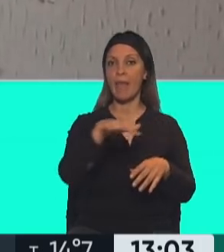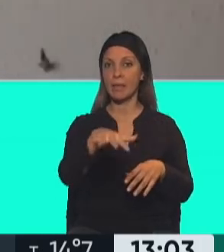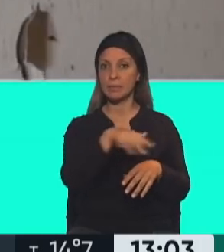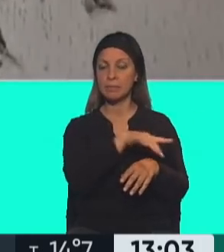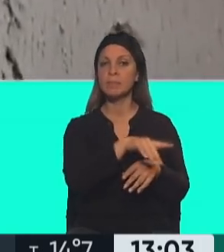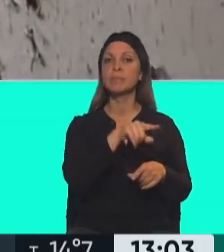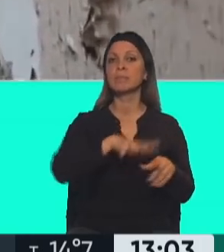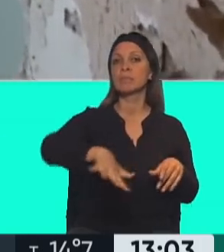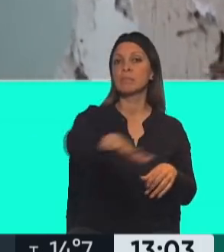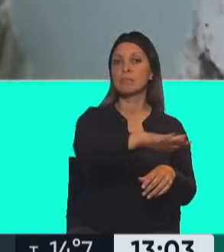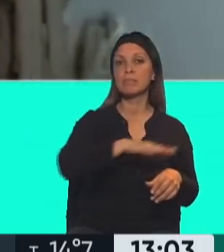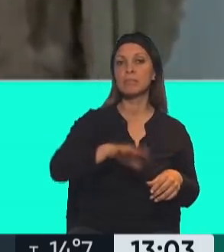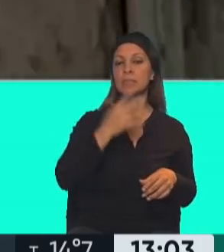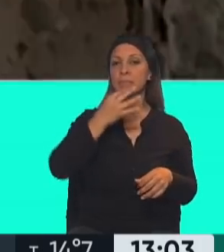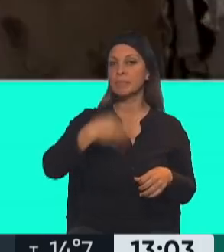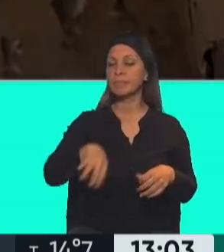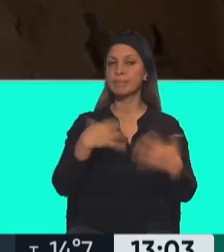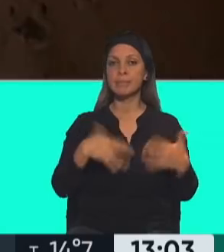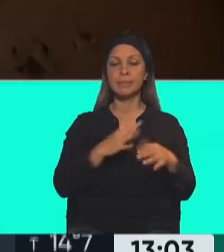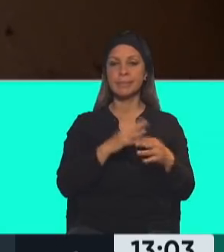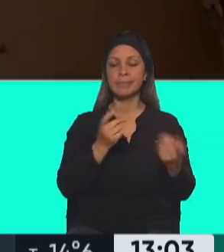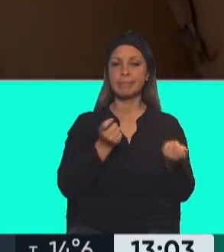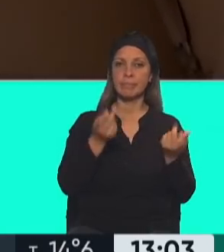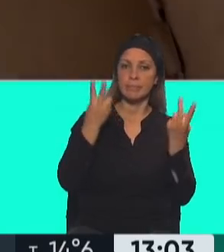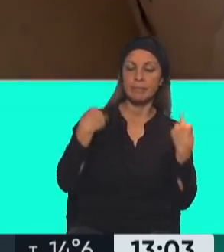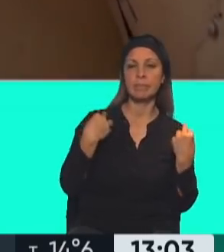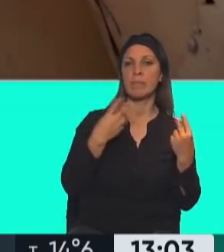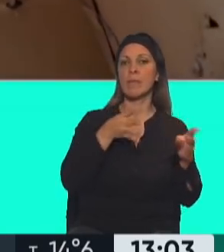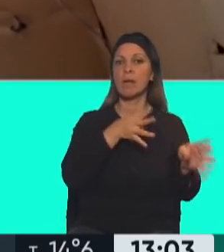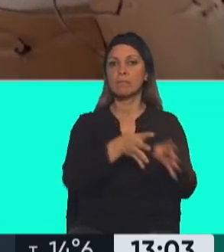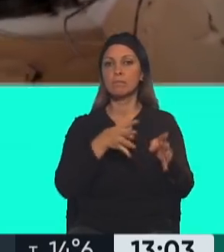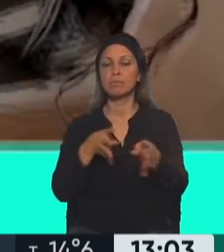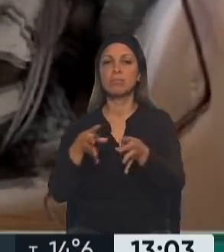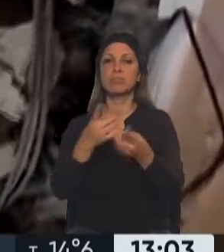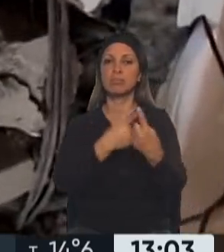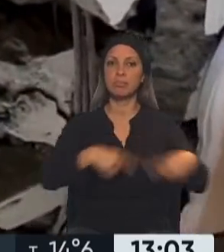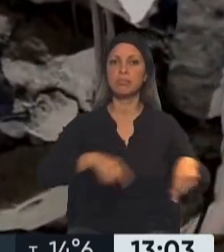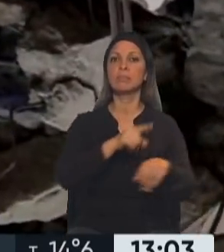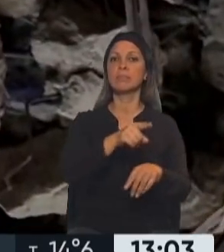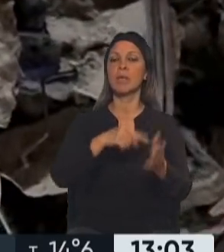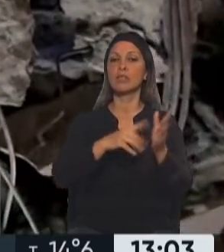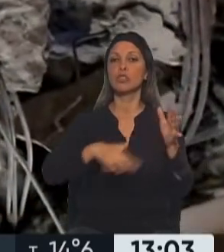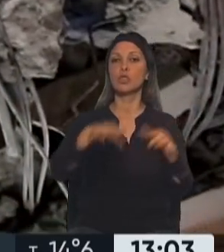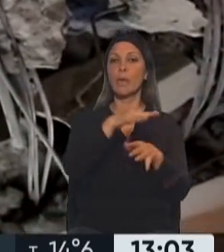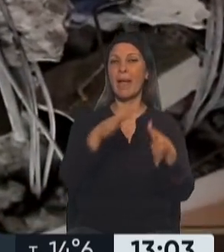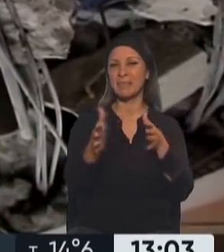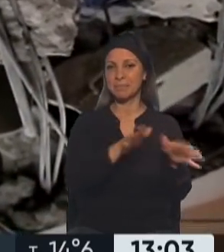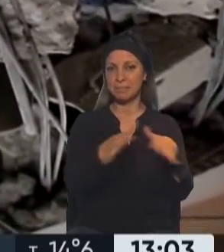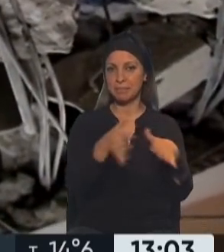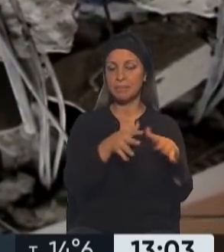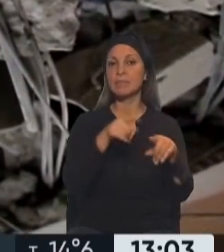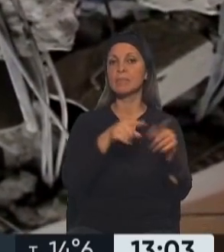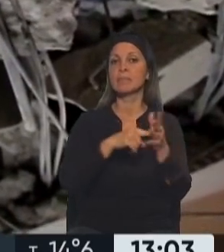está la verdad muy amenazada, hay muchos combates y que la ciudad gemela a esta